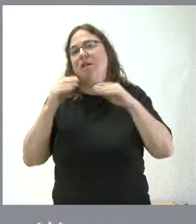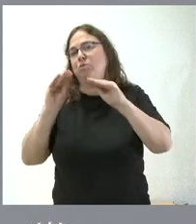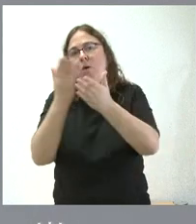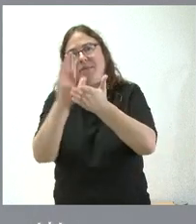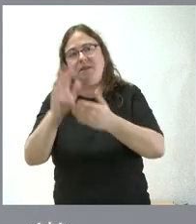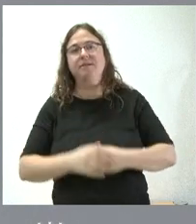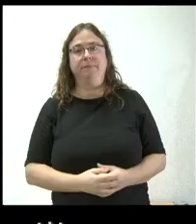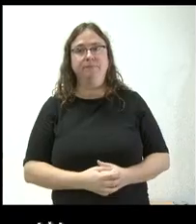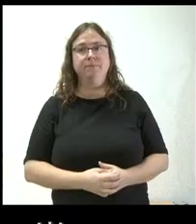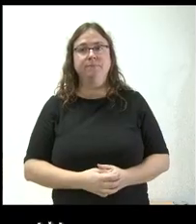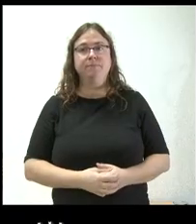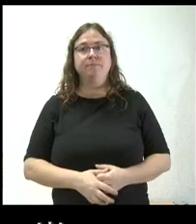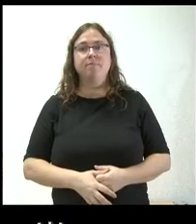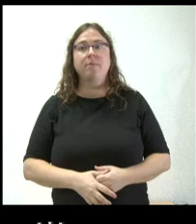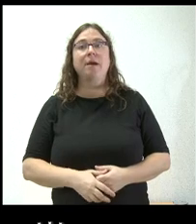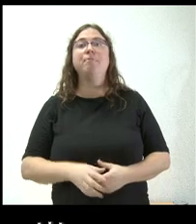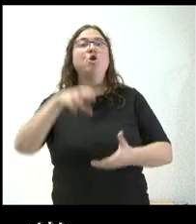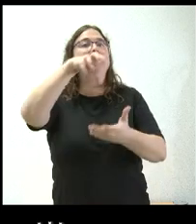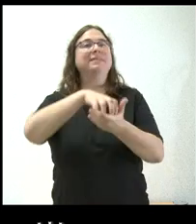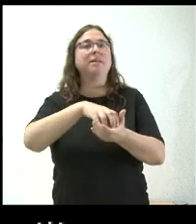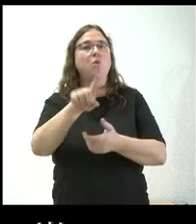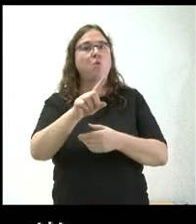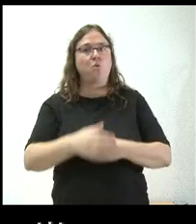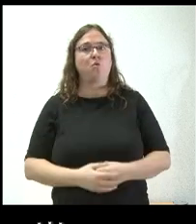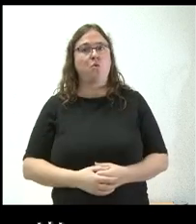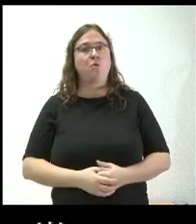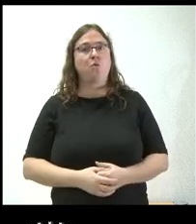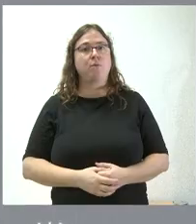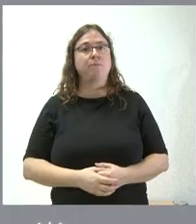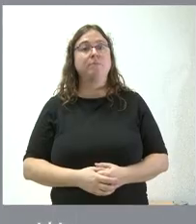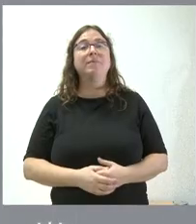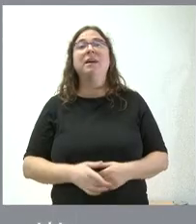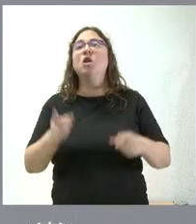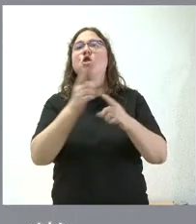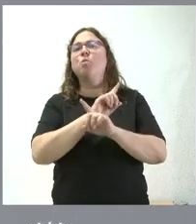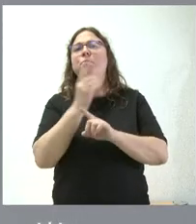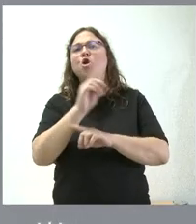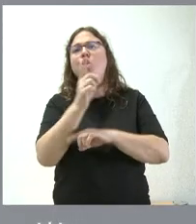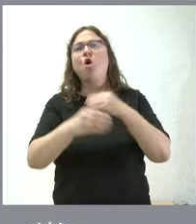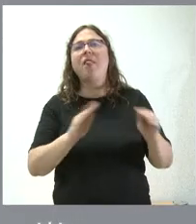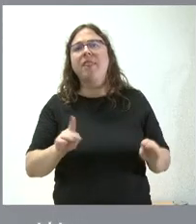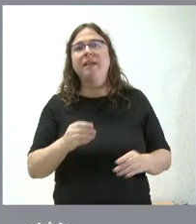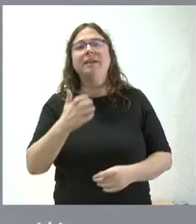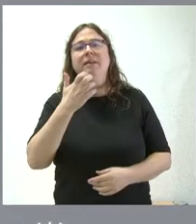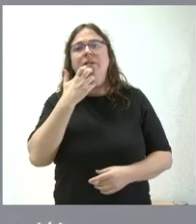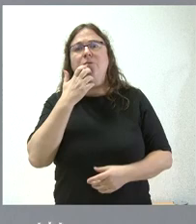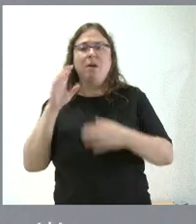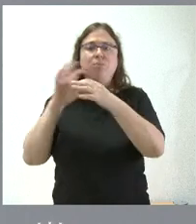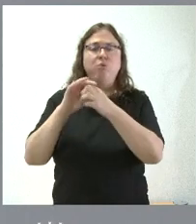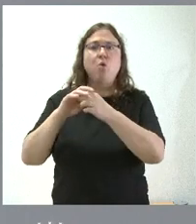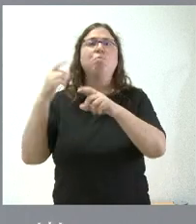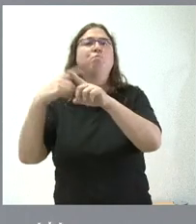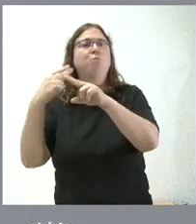que pueda tener pero no lo hace en la sede de un partido pero tampoco lo hace no se puede circunscribir a un partido